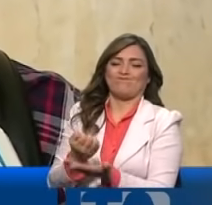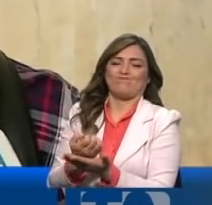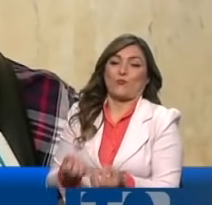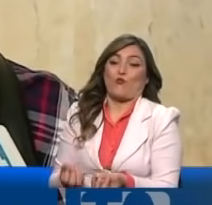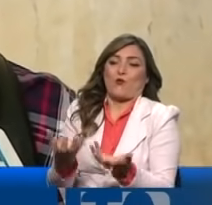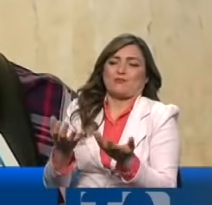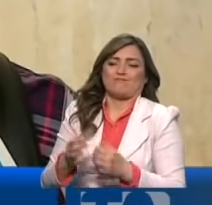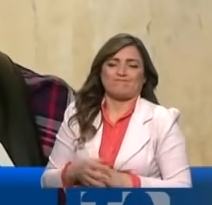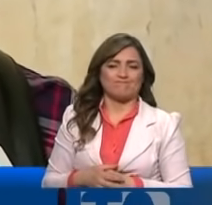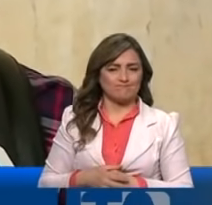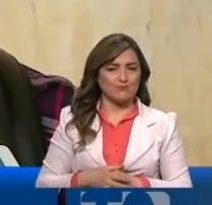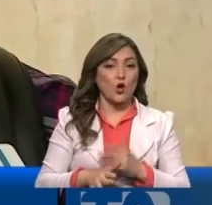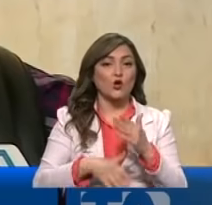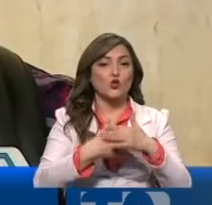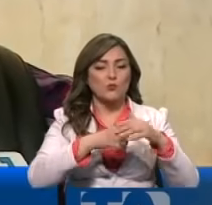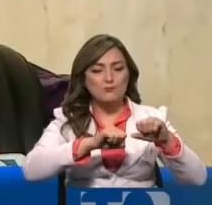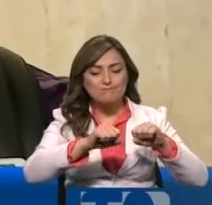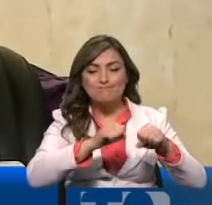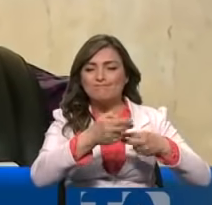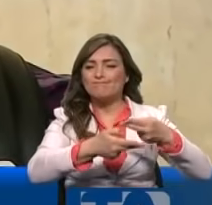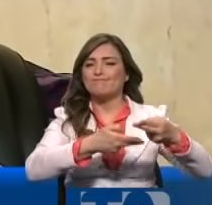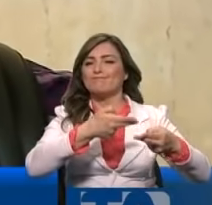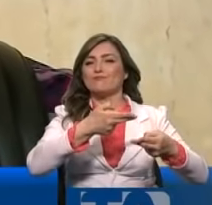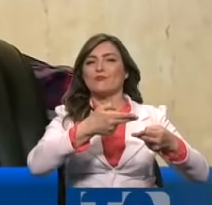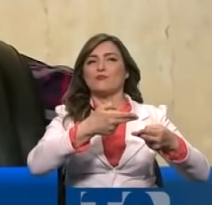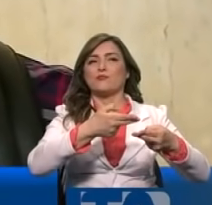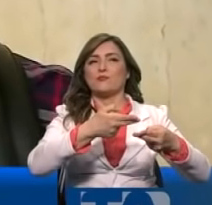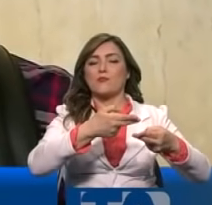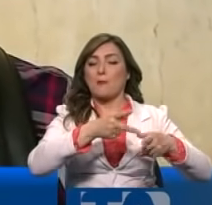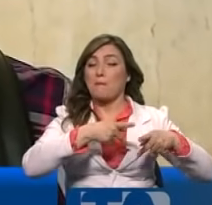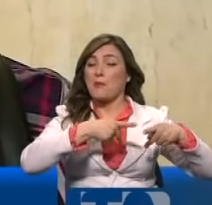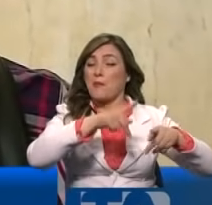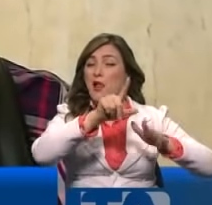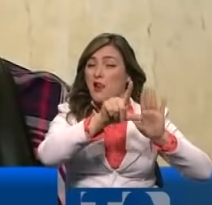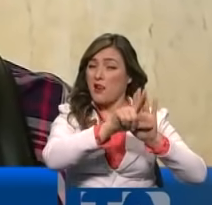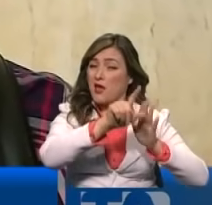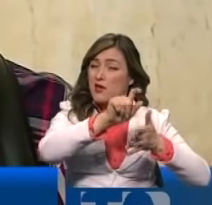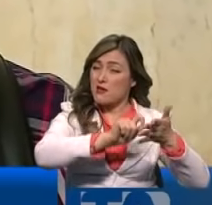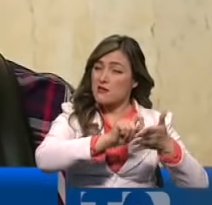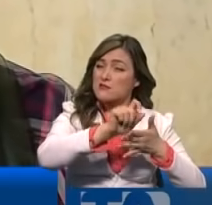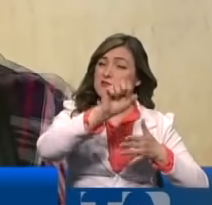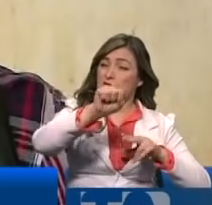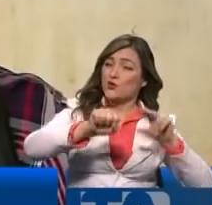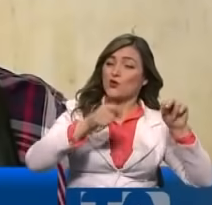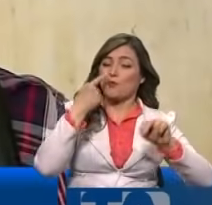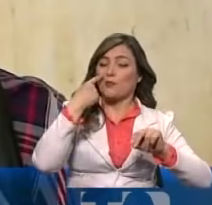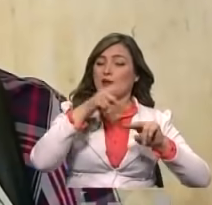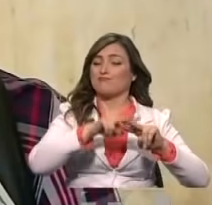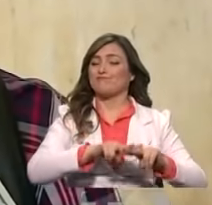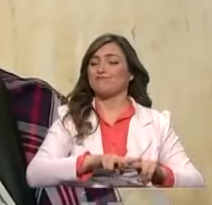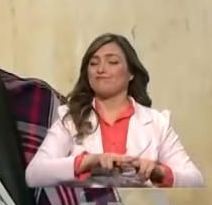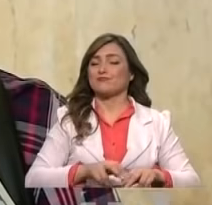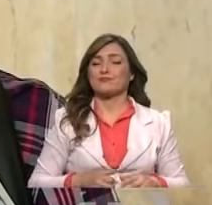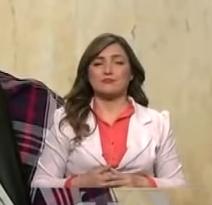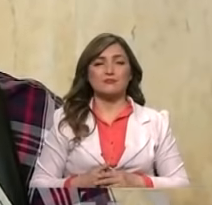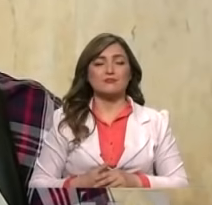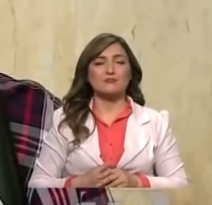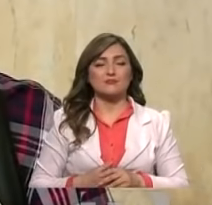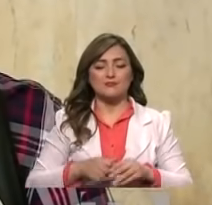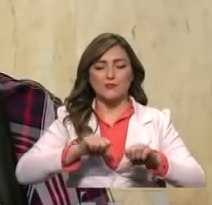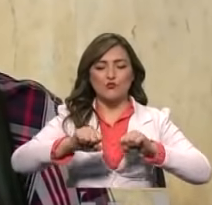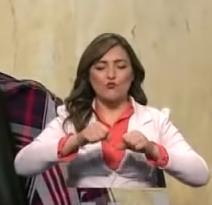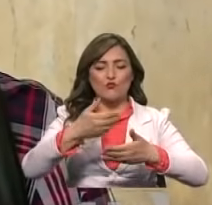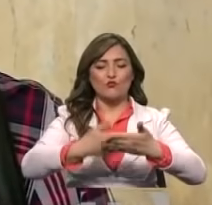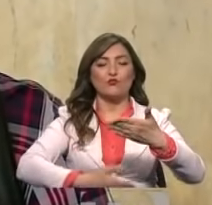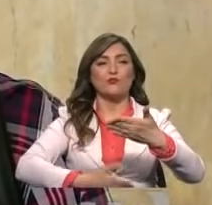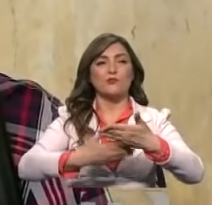todos estos actos bursátiles eran determinados o no permitidos de acuerdo a la normativa vigente, así como también diligencias